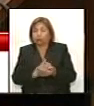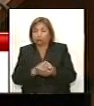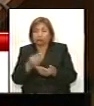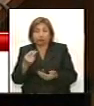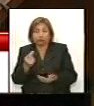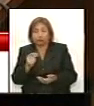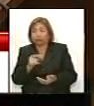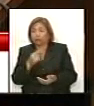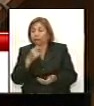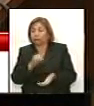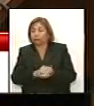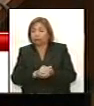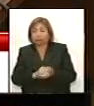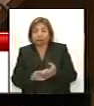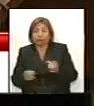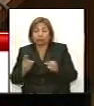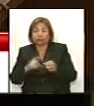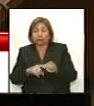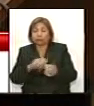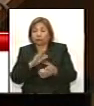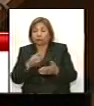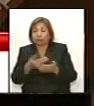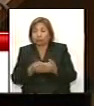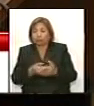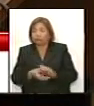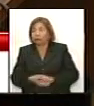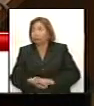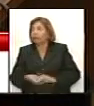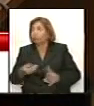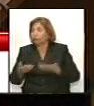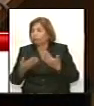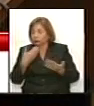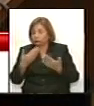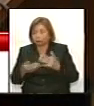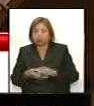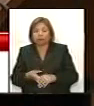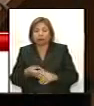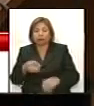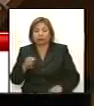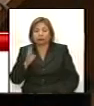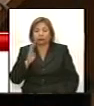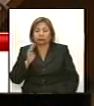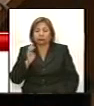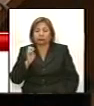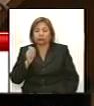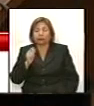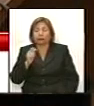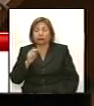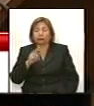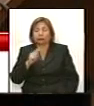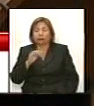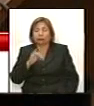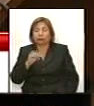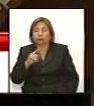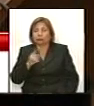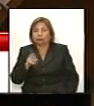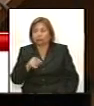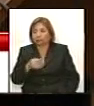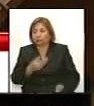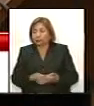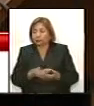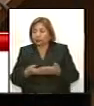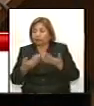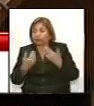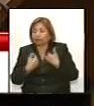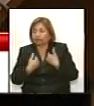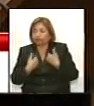pronta de lo que implica toda esta cooperación. Con lo cual, a lo que contaba Beatriz sobre esto de aperturar la cuenta de una persona, tendrían